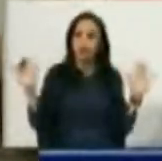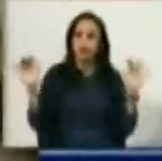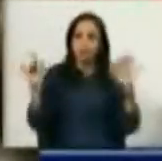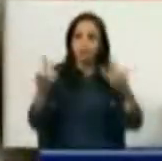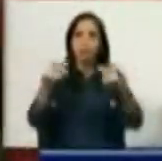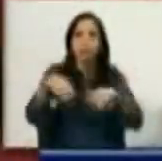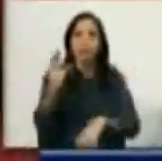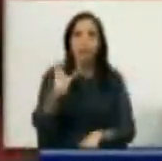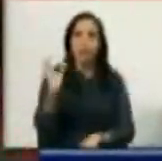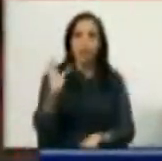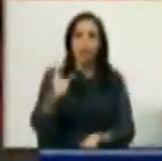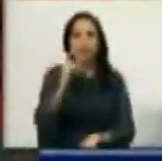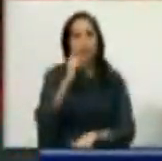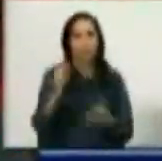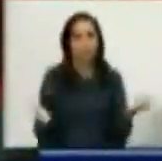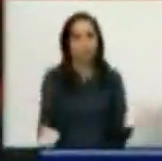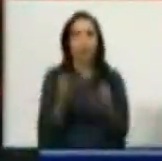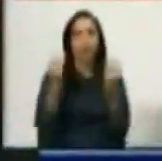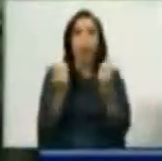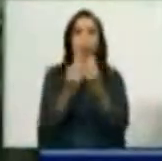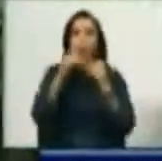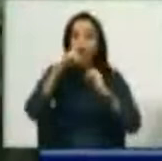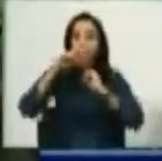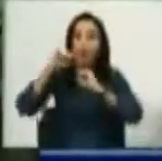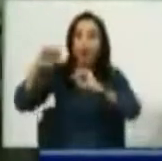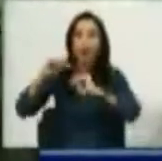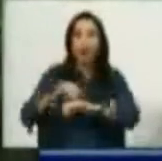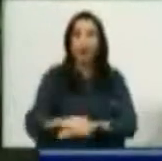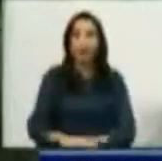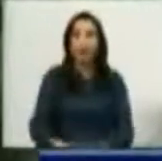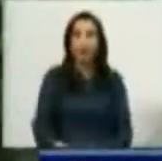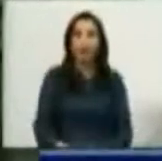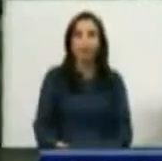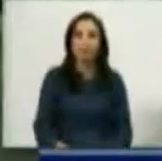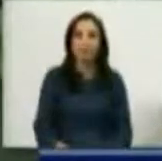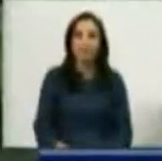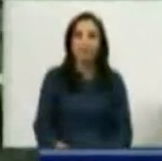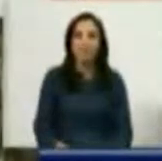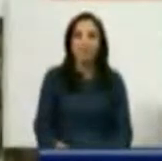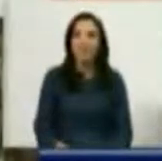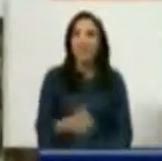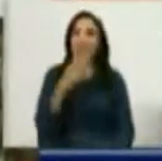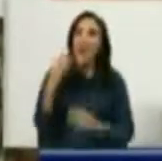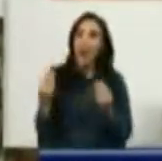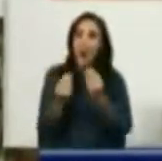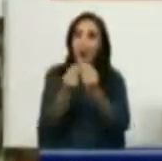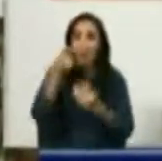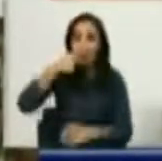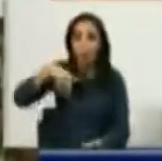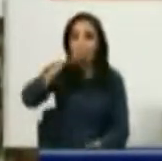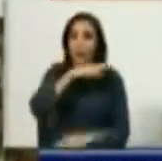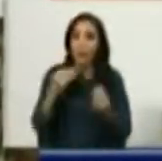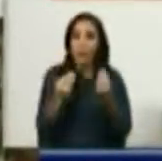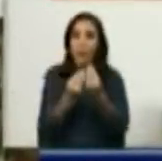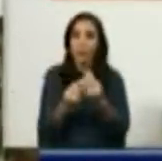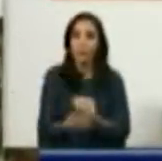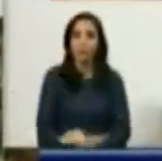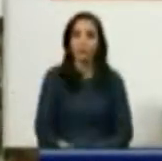presidencia de la República bolivariana de Venezuela ahí estaremos junto al pueblo